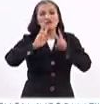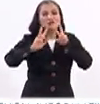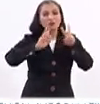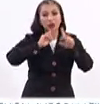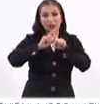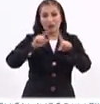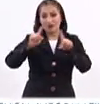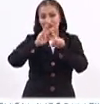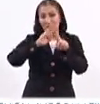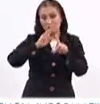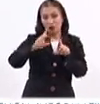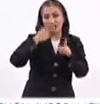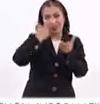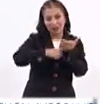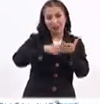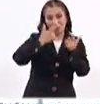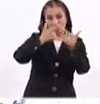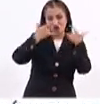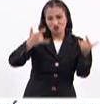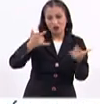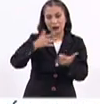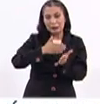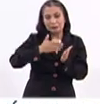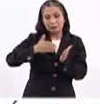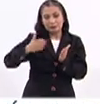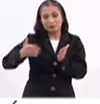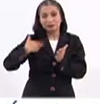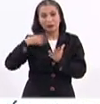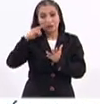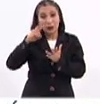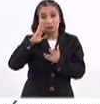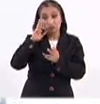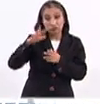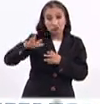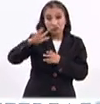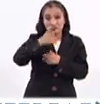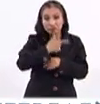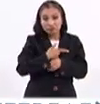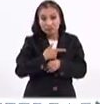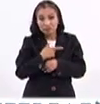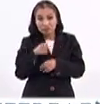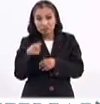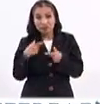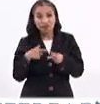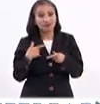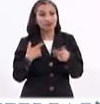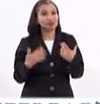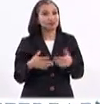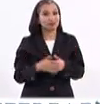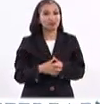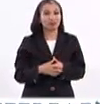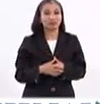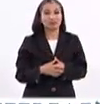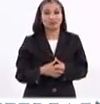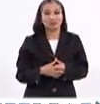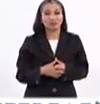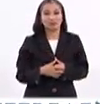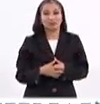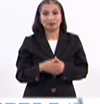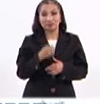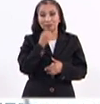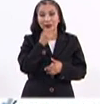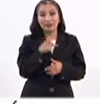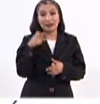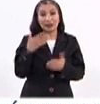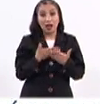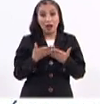porque son diferentes voces dentro del cuento. Y ver el resultado final, pues es parte, porque